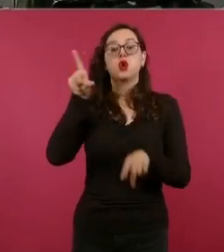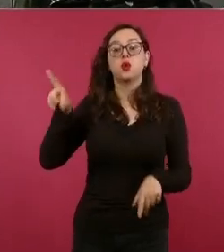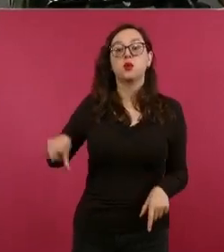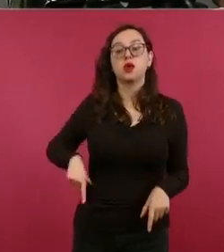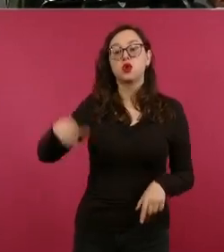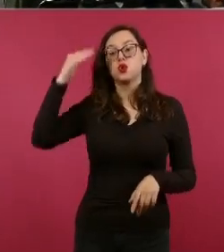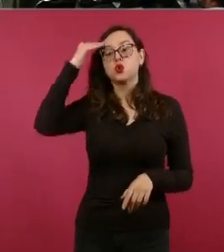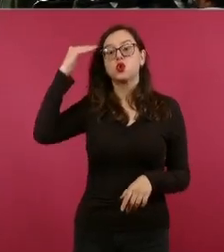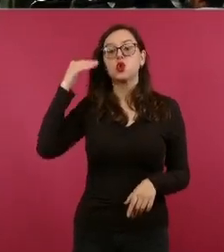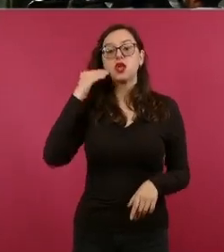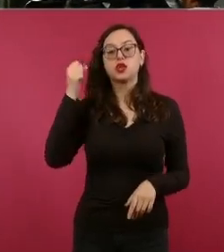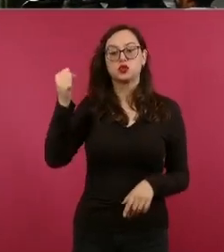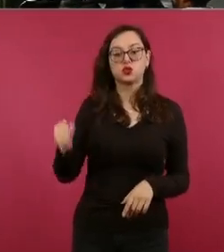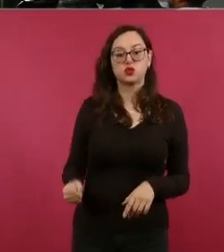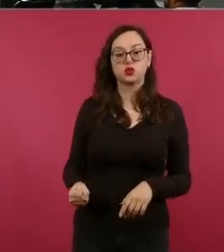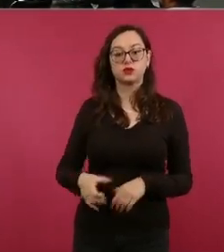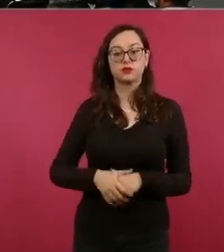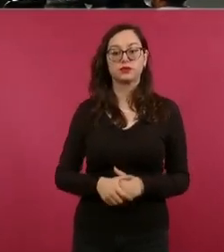Señor.